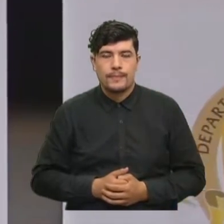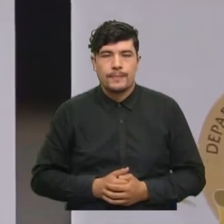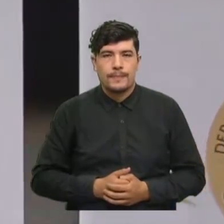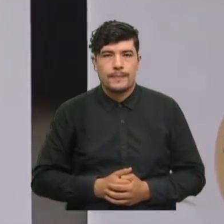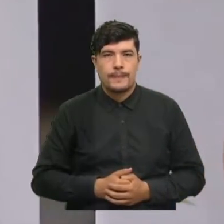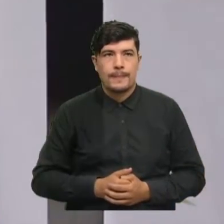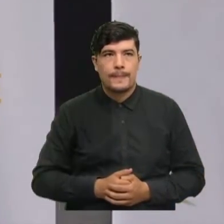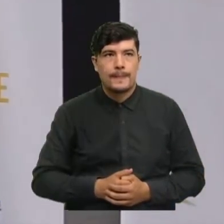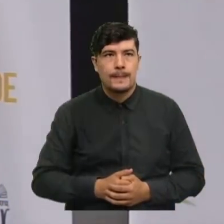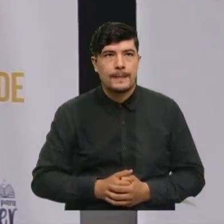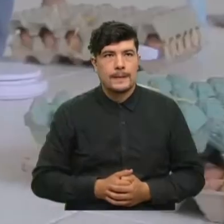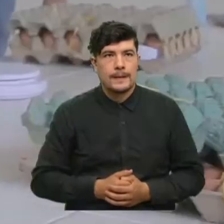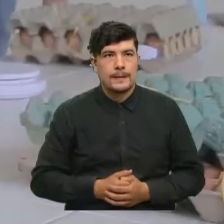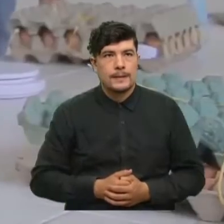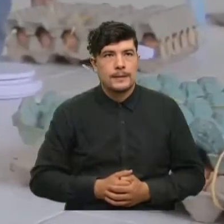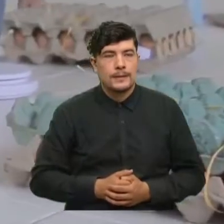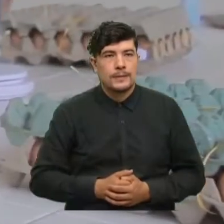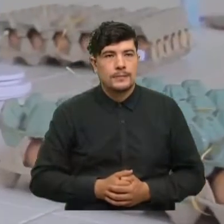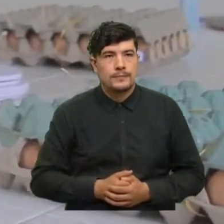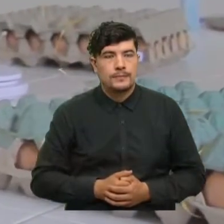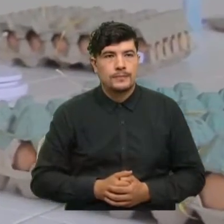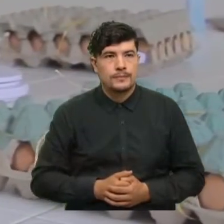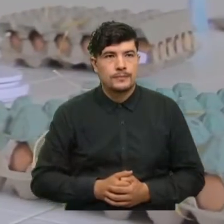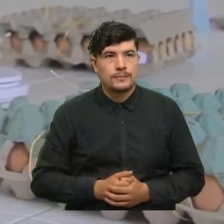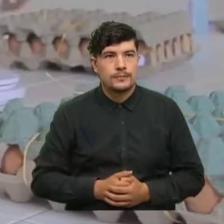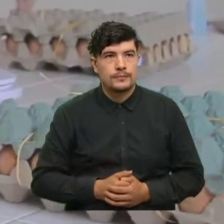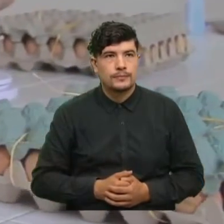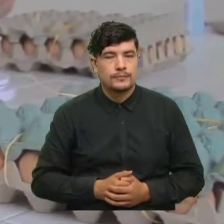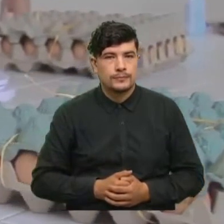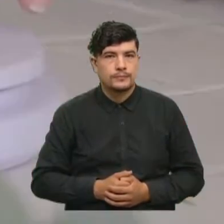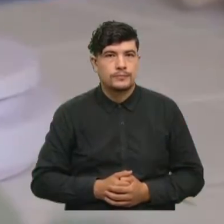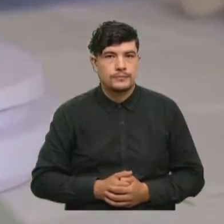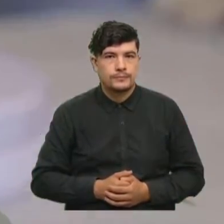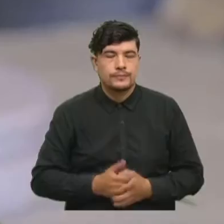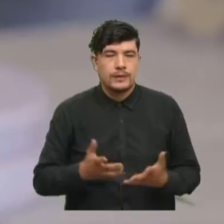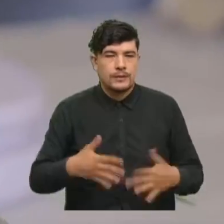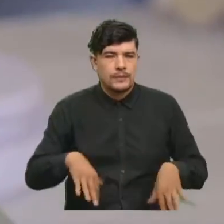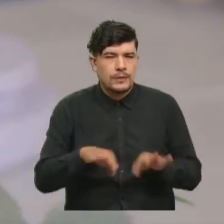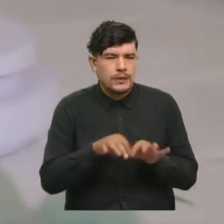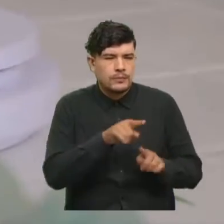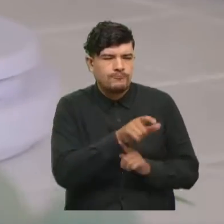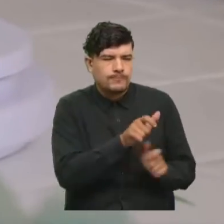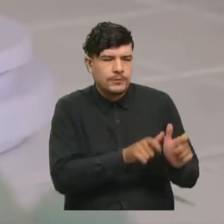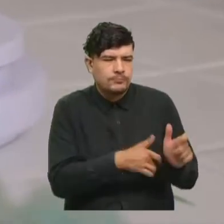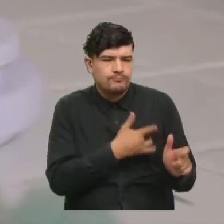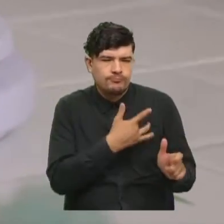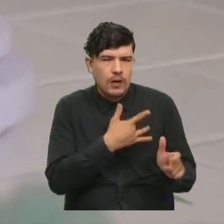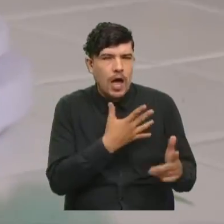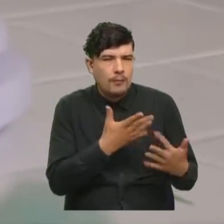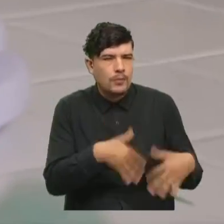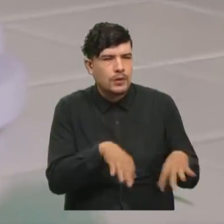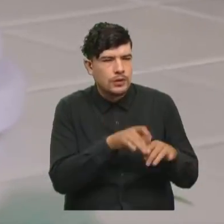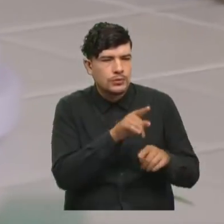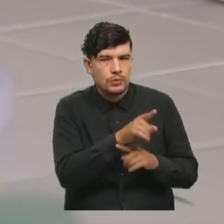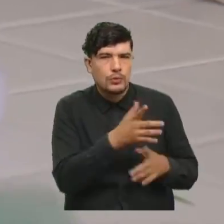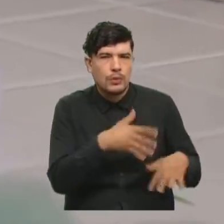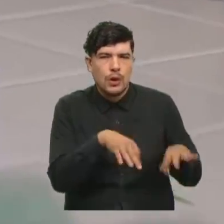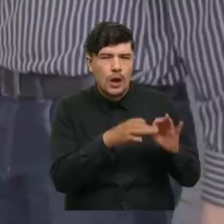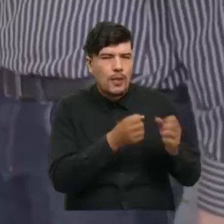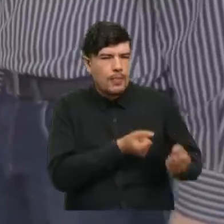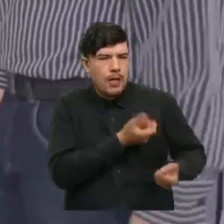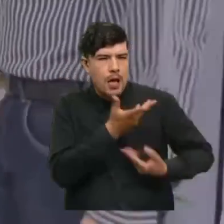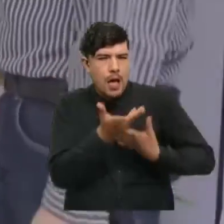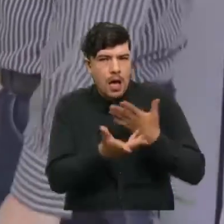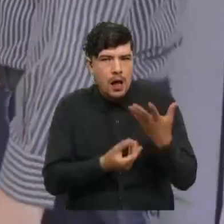alimentación escolar que tengan sensibilidad y que ellos constaten y se den cuenta de que importantes entregarles esta alimentación